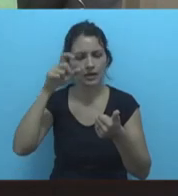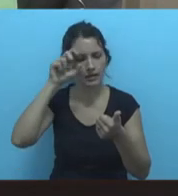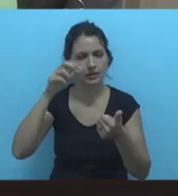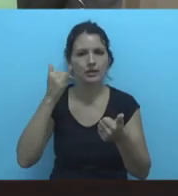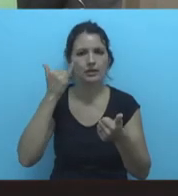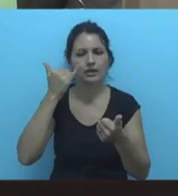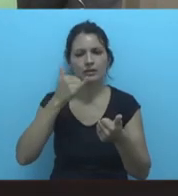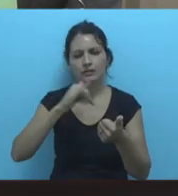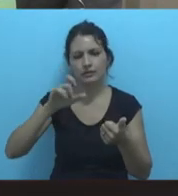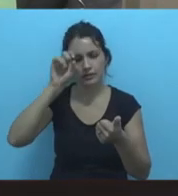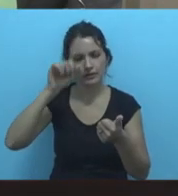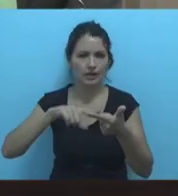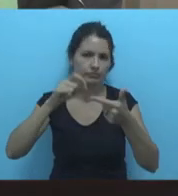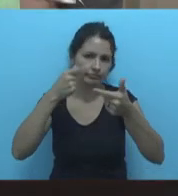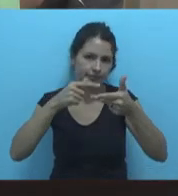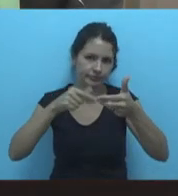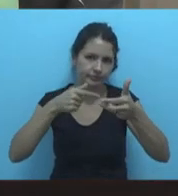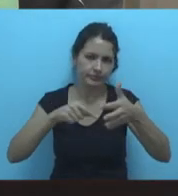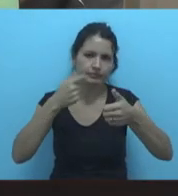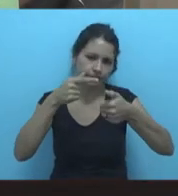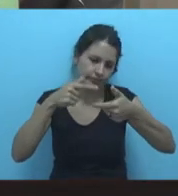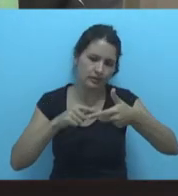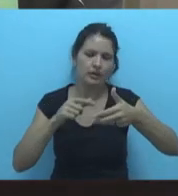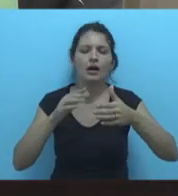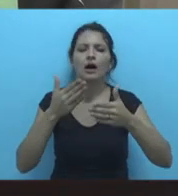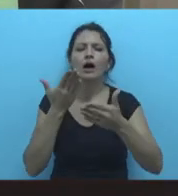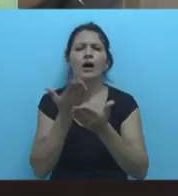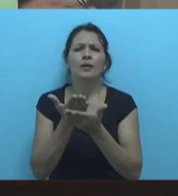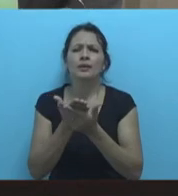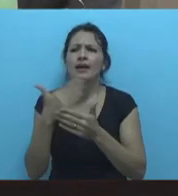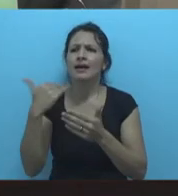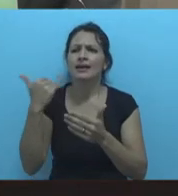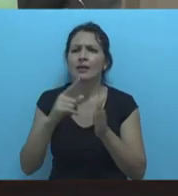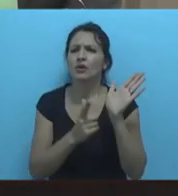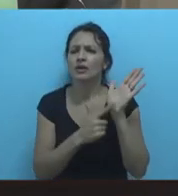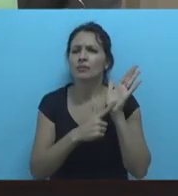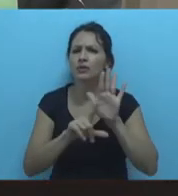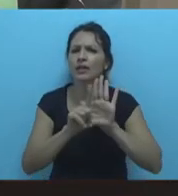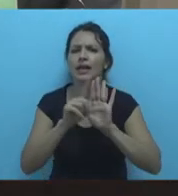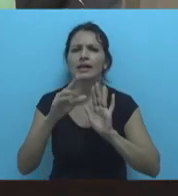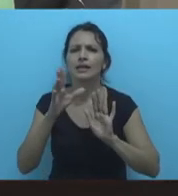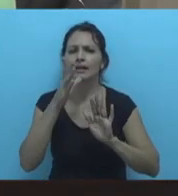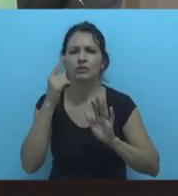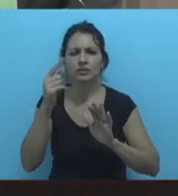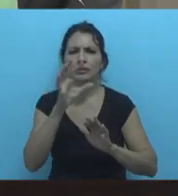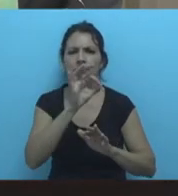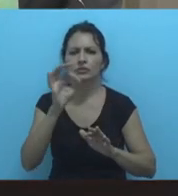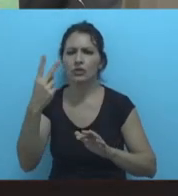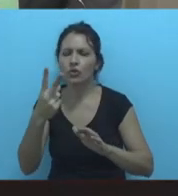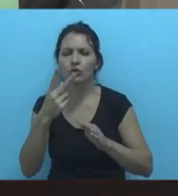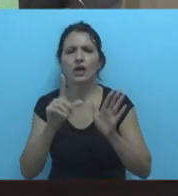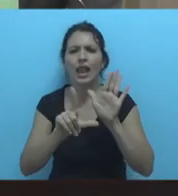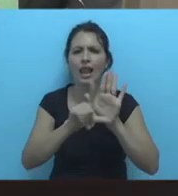Ciancio, Di Stefano, por el cual se solicita disponga la urgente reglamentación de la ley 14.002 de paridad que